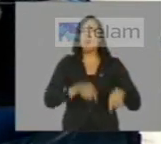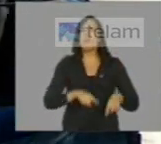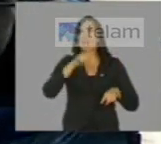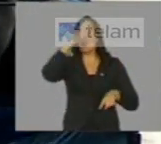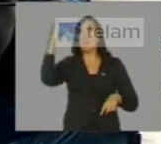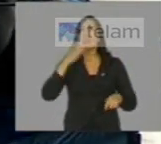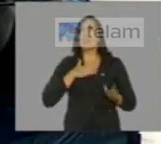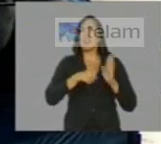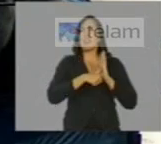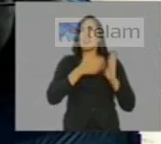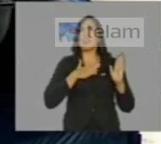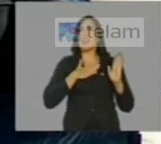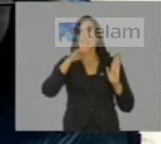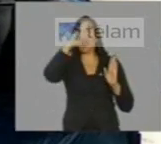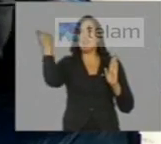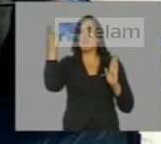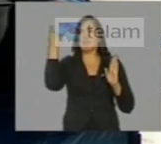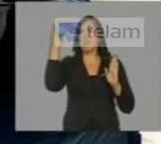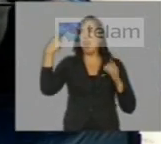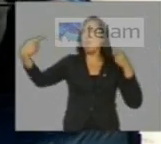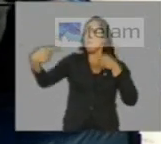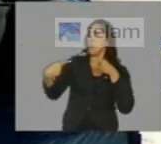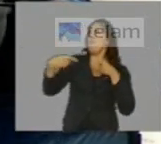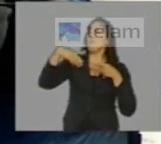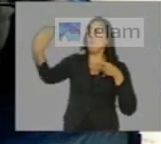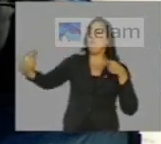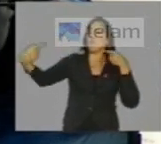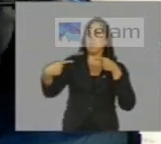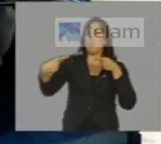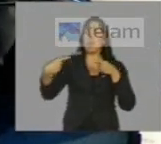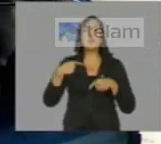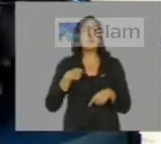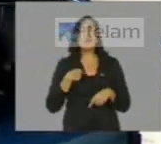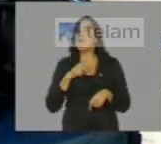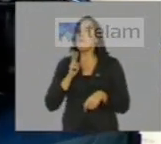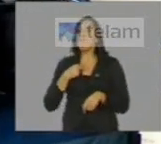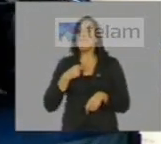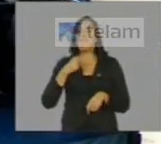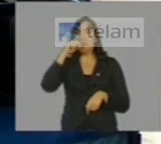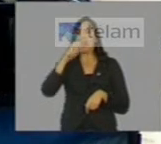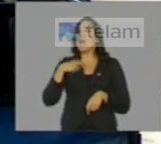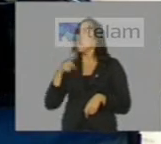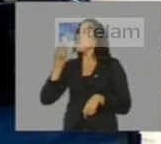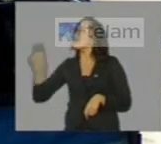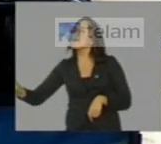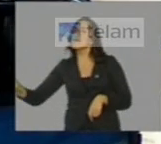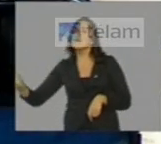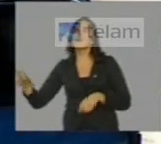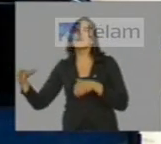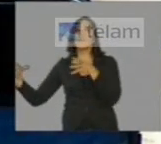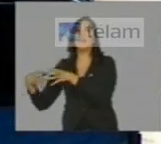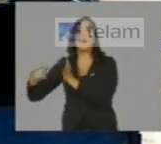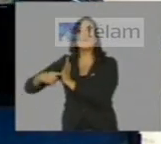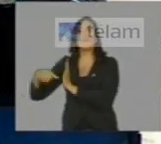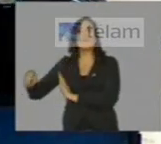nacional. Contaba que pidió permiso al triunvirato y el triunvirato no le contestó. Es que desde Buenos